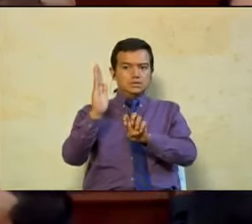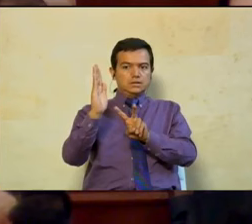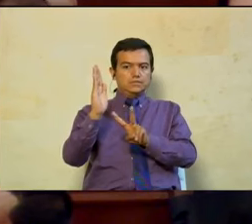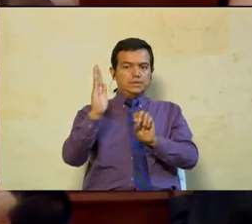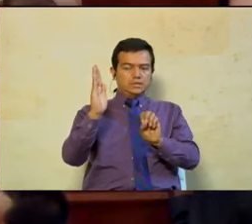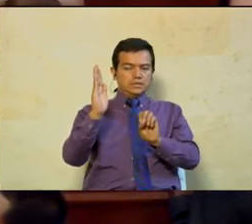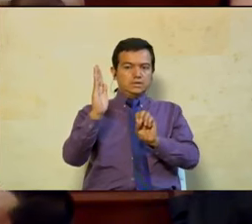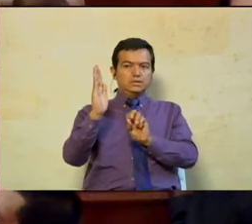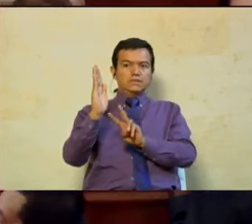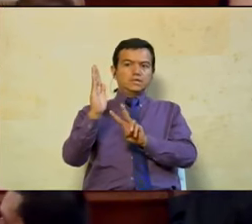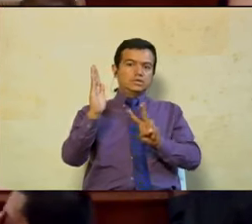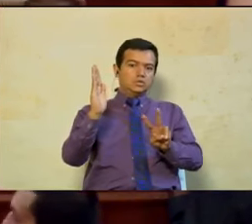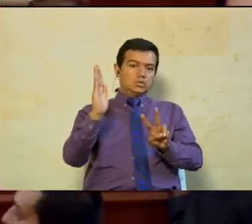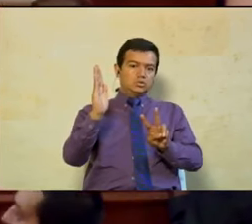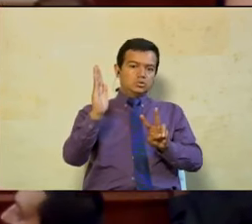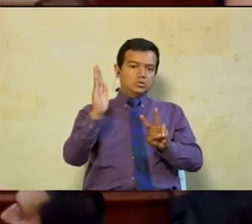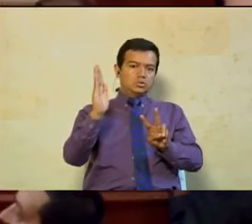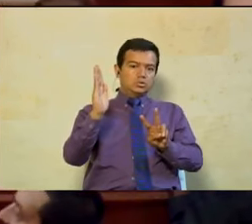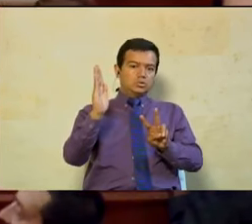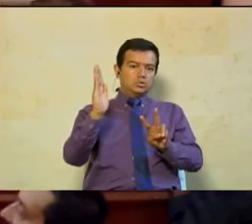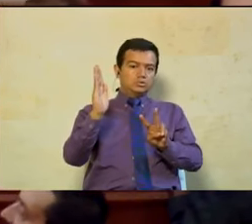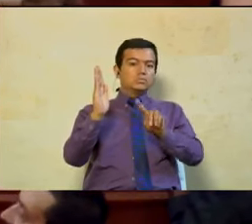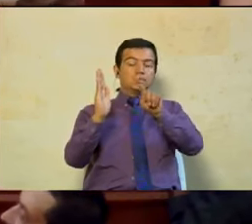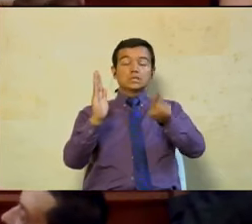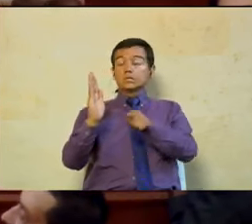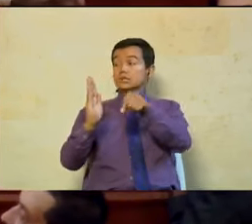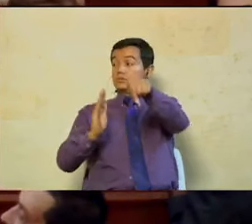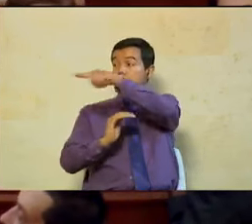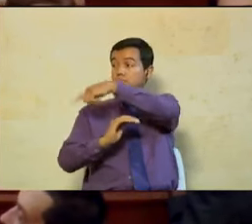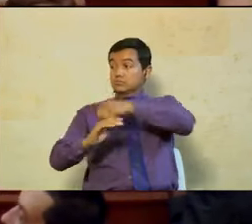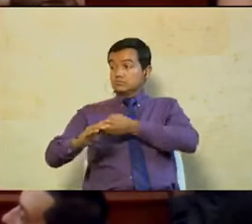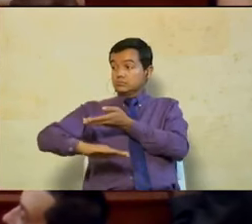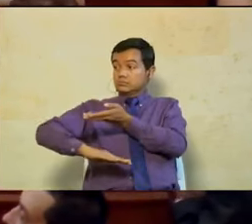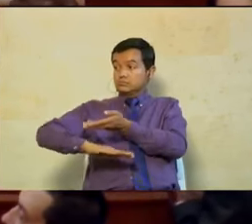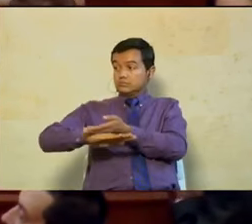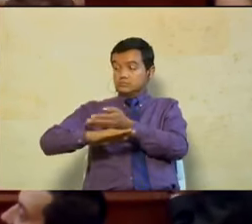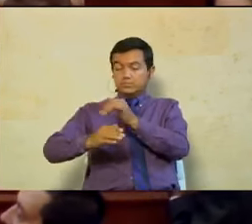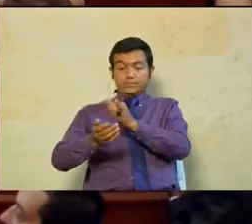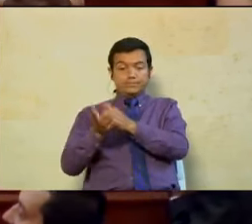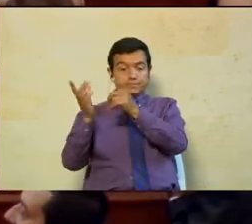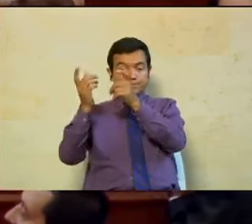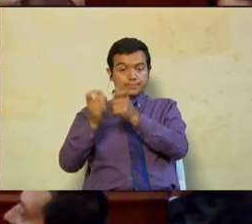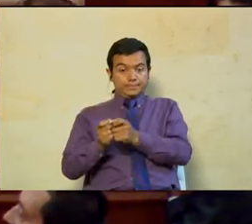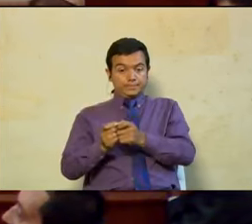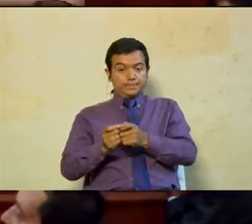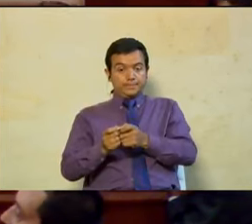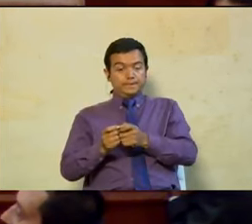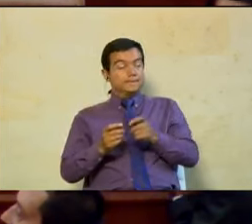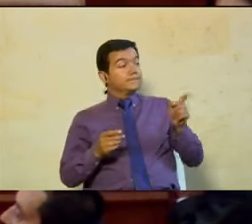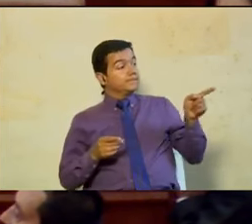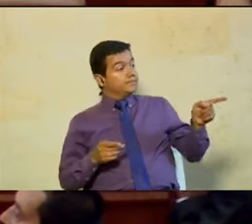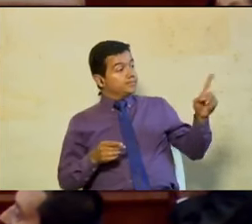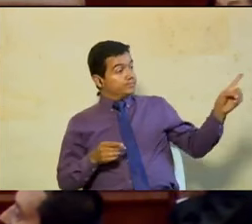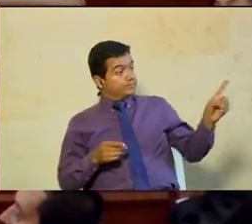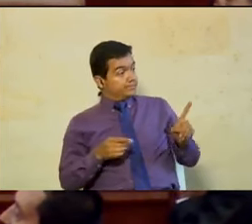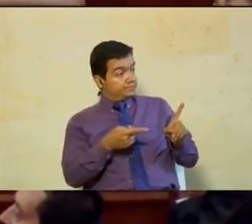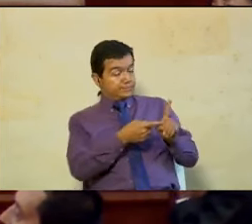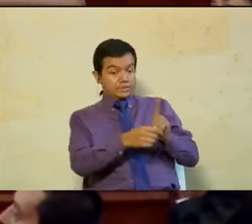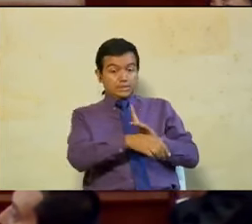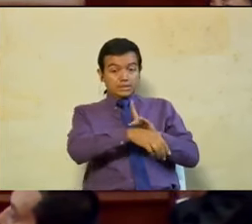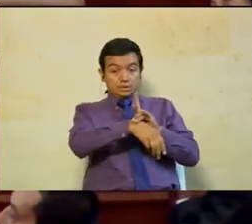20 y 22 para que lo someta a consideración en bloque Aquí hay una posibilidad que la doctora Lina que tiene unas